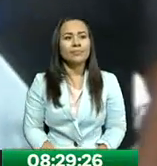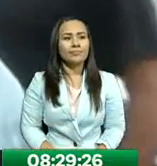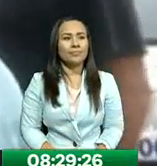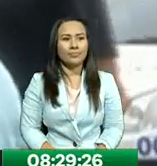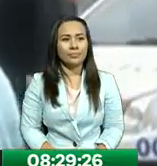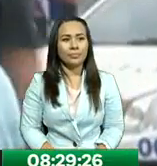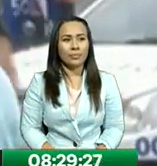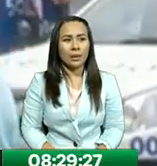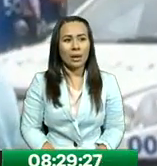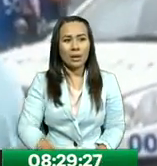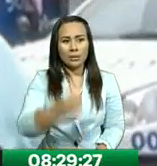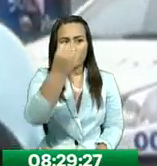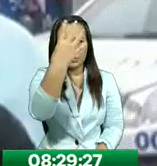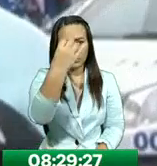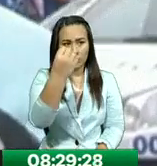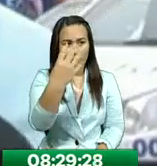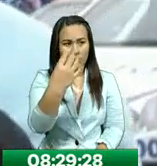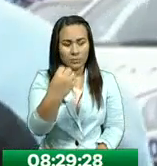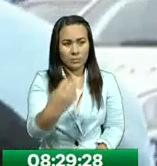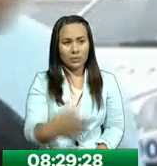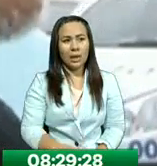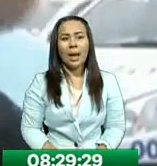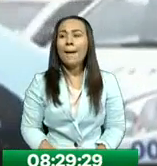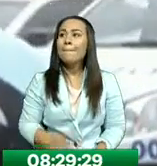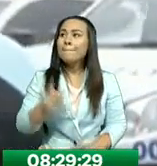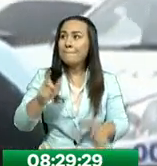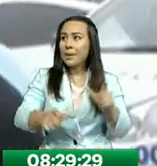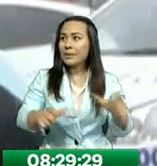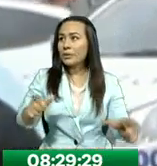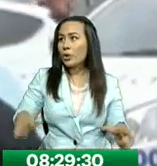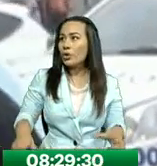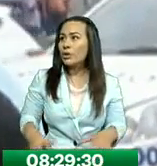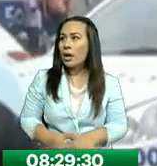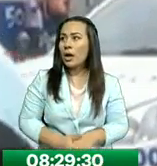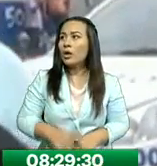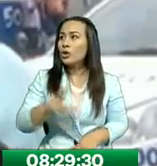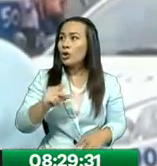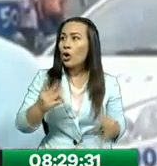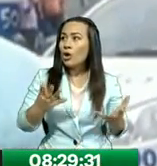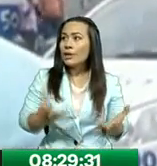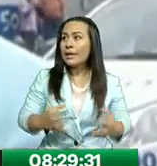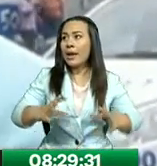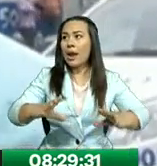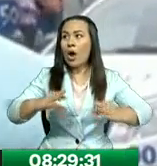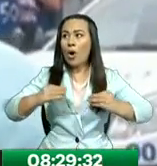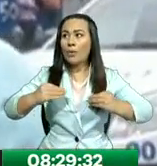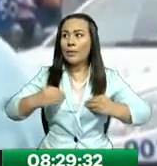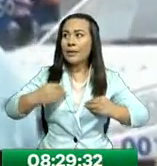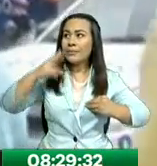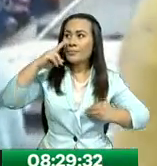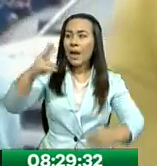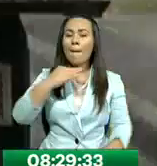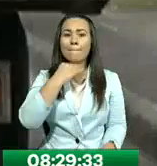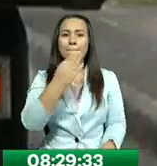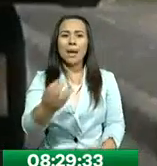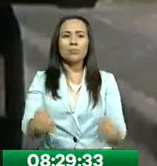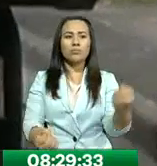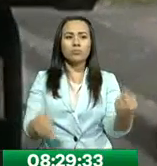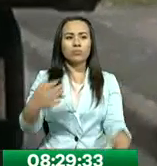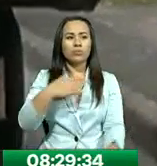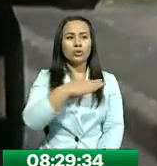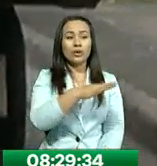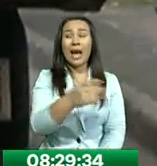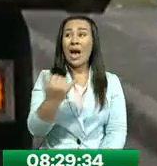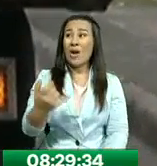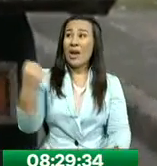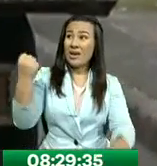nada. Conciencia. El hecho de estar detrás de un volante no significa creerse dueños de las calles, ¿no? Los carros fueron